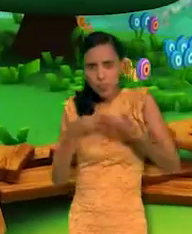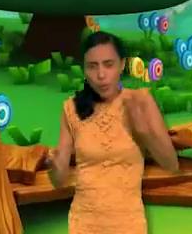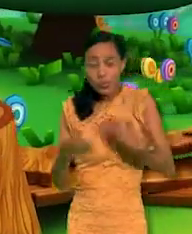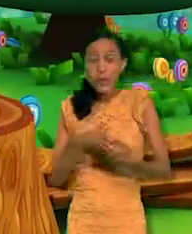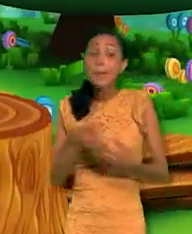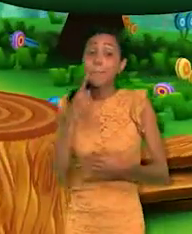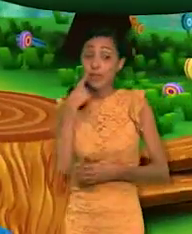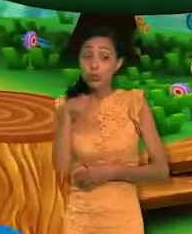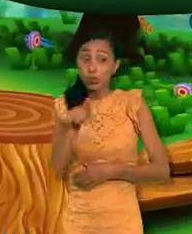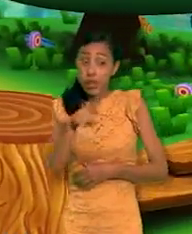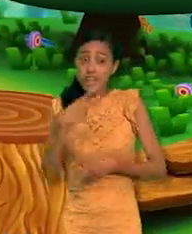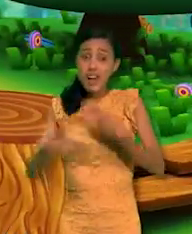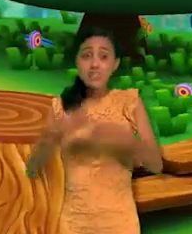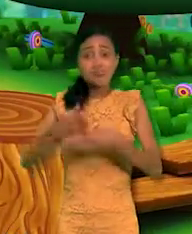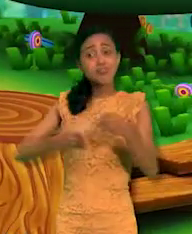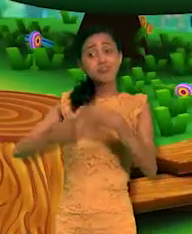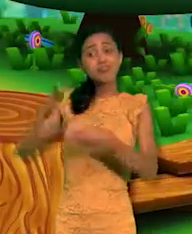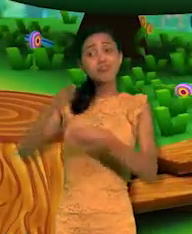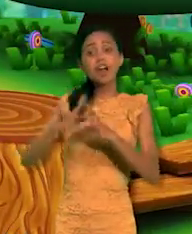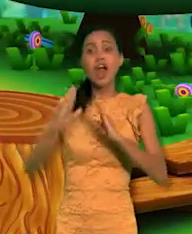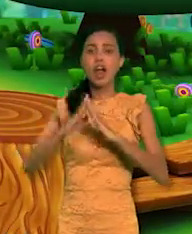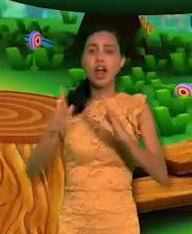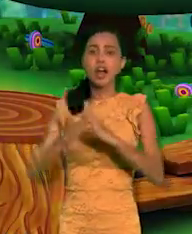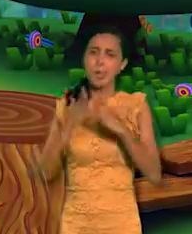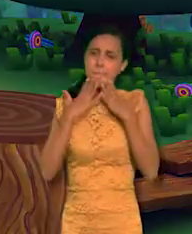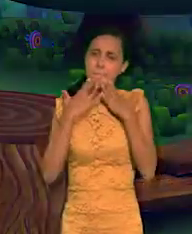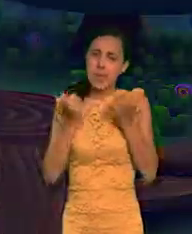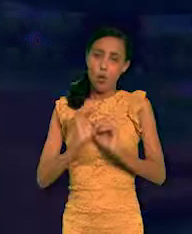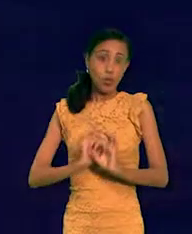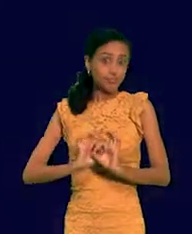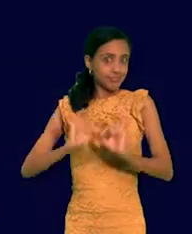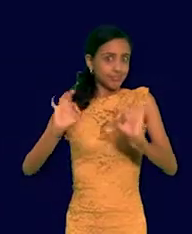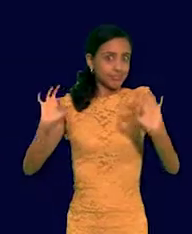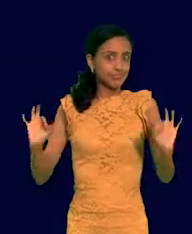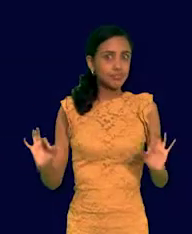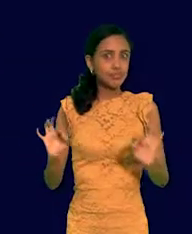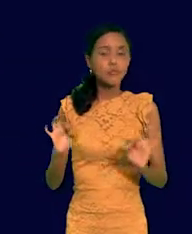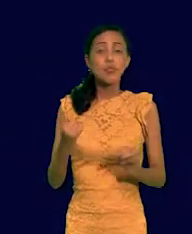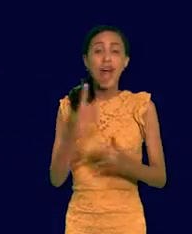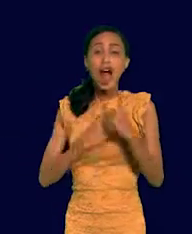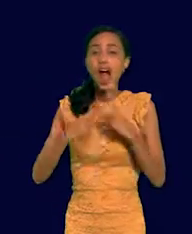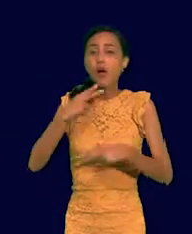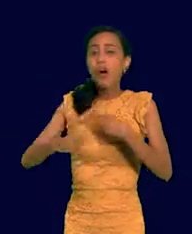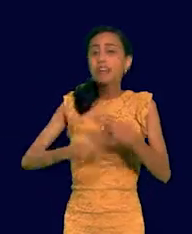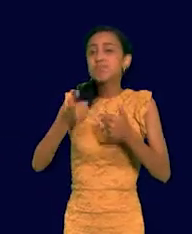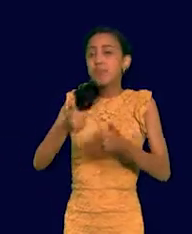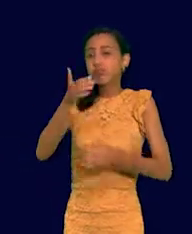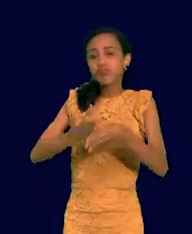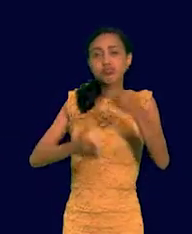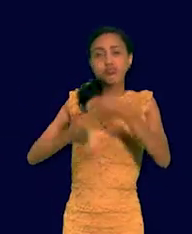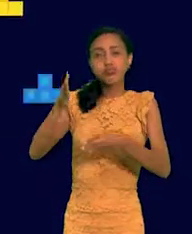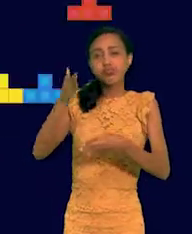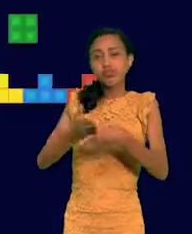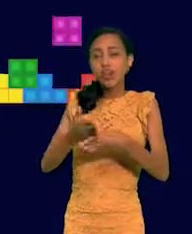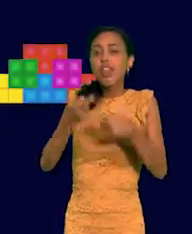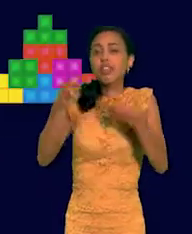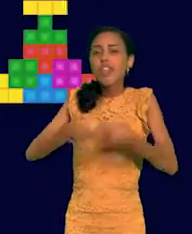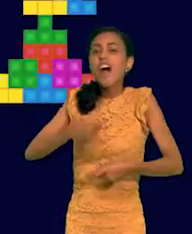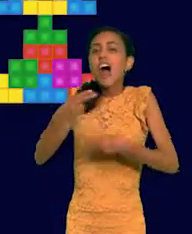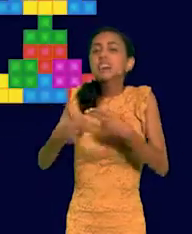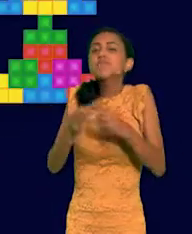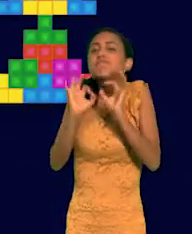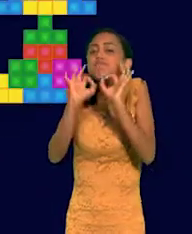hacernos casas, no voy a hacerme una choza, por mera y pura pereza. Si algo merece la pena hacerse, merece la pena